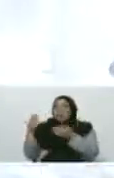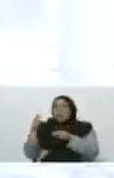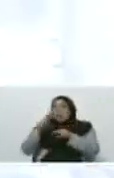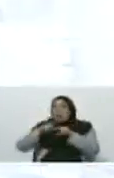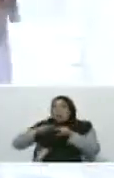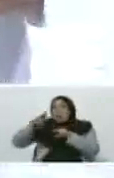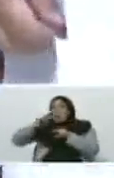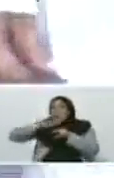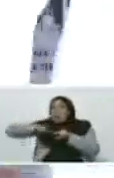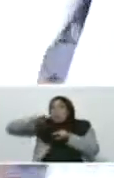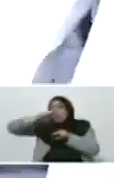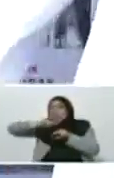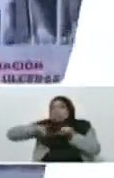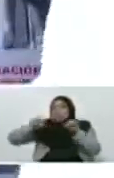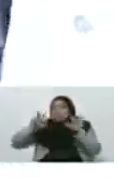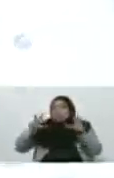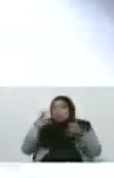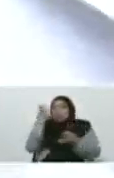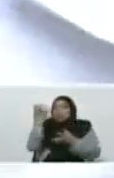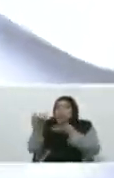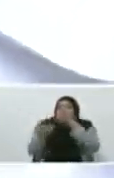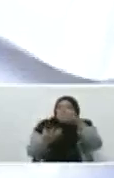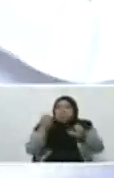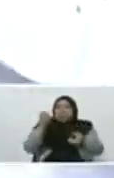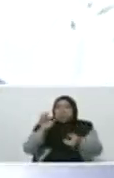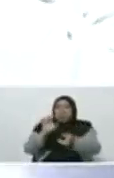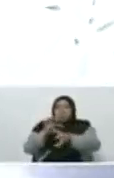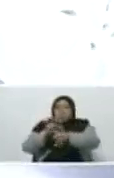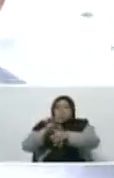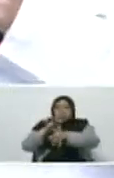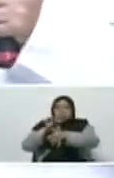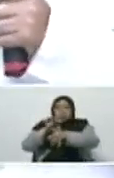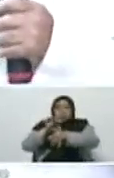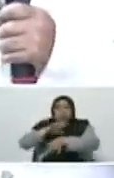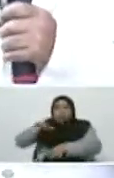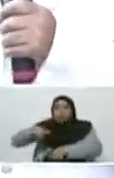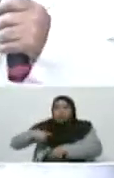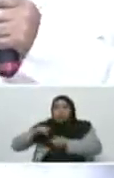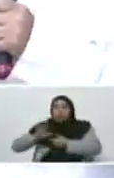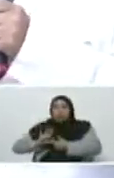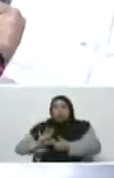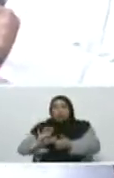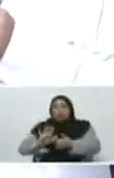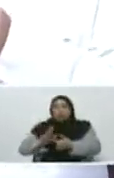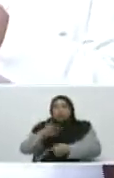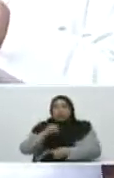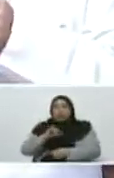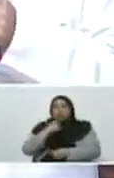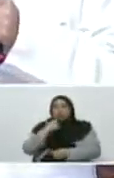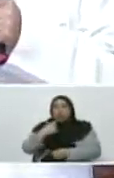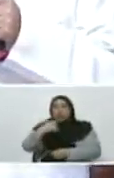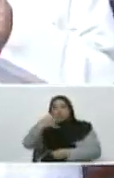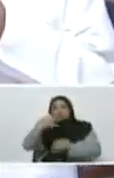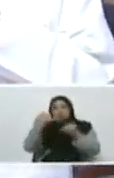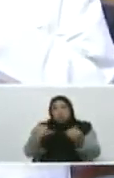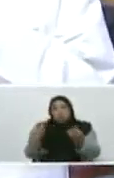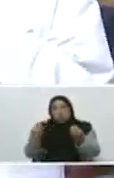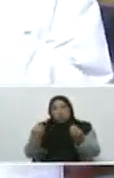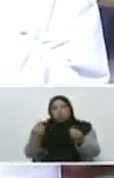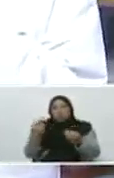Cónchale, chico. Esto no, ha no, hecho no, no, de no. que nosotros... Cardier, de verdad. Nosotros somos presidente y tenemos que decirlo con